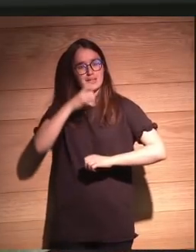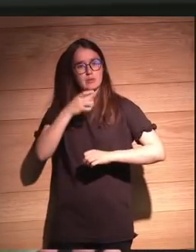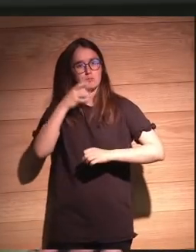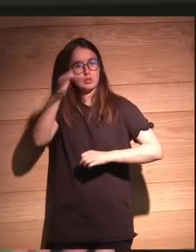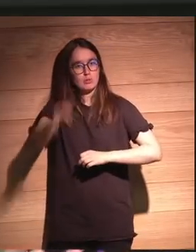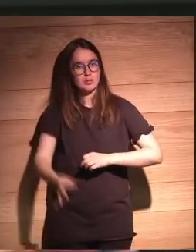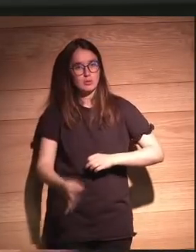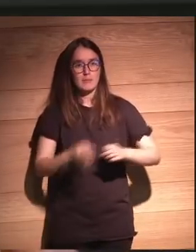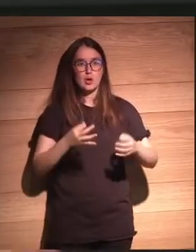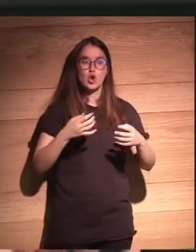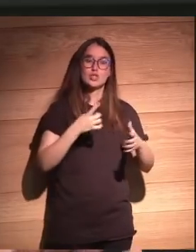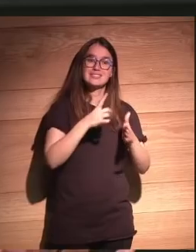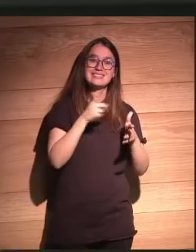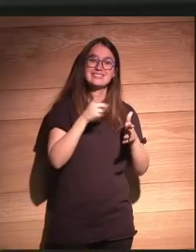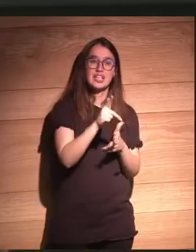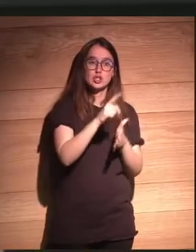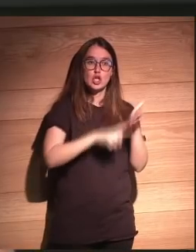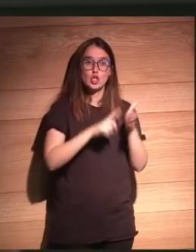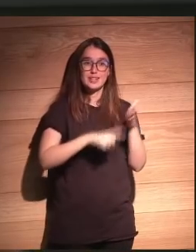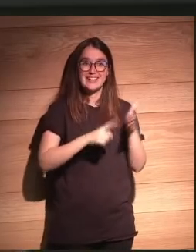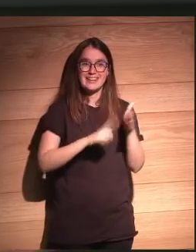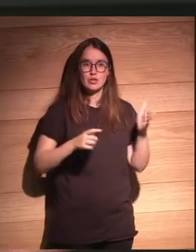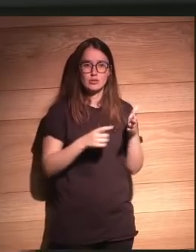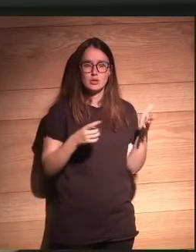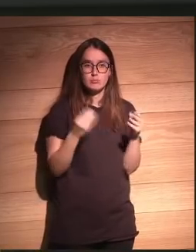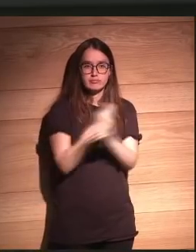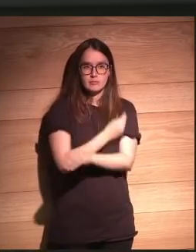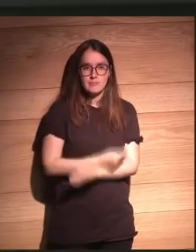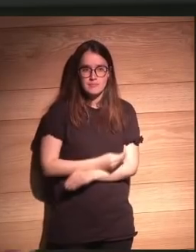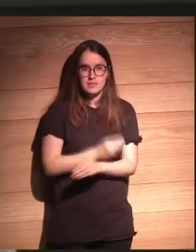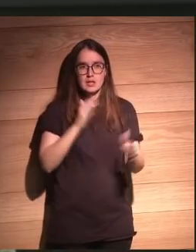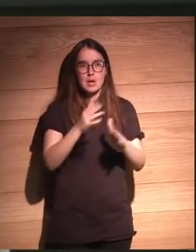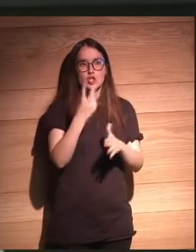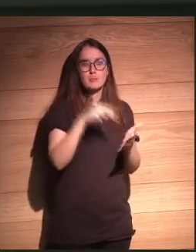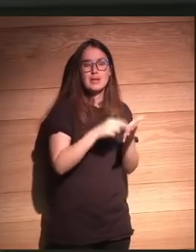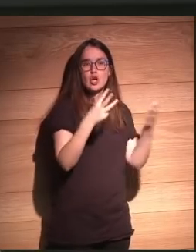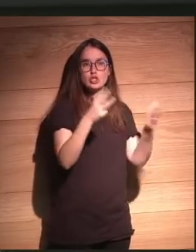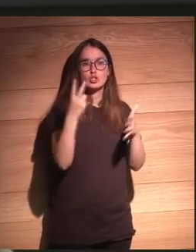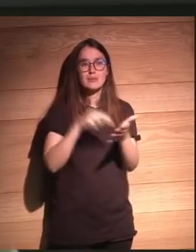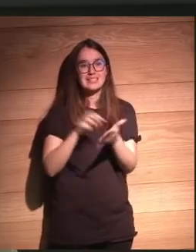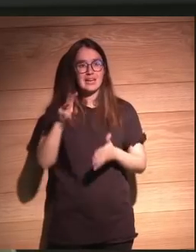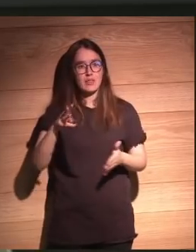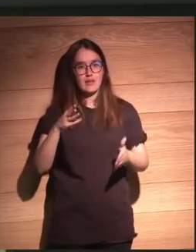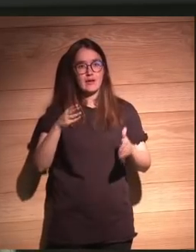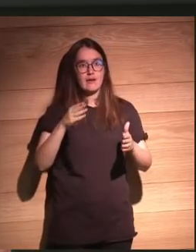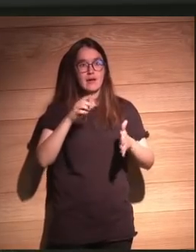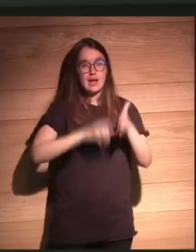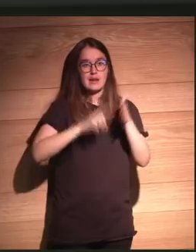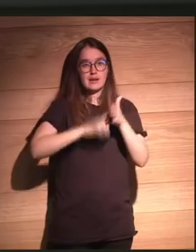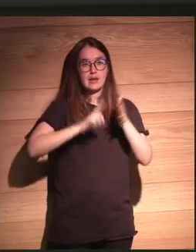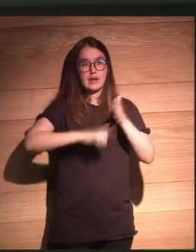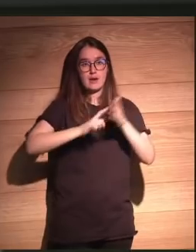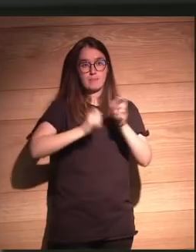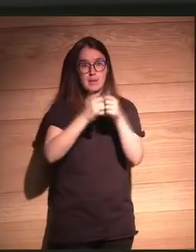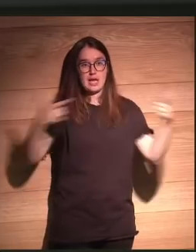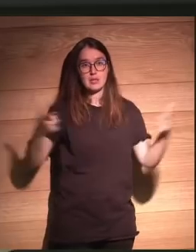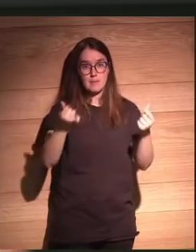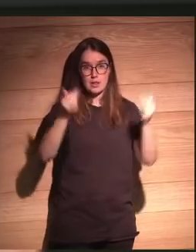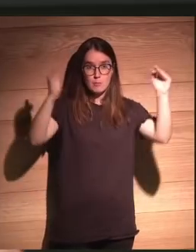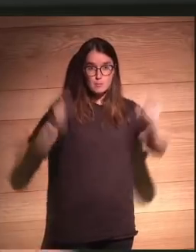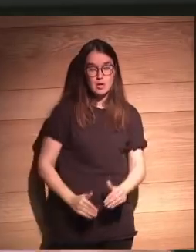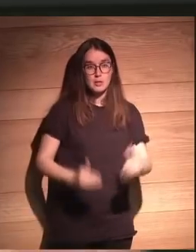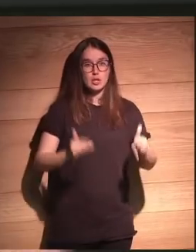derechos que tenemos los inquilinos. El gobierno de Rajoy, en el periodo 2008-2013, crece el mercado del alquiler en España y bajan los precios. Pero llega de repente el gobierno de